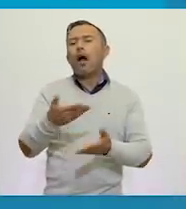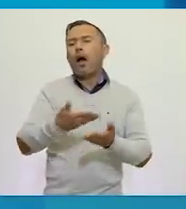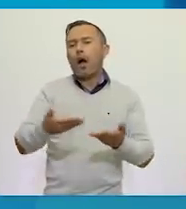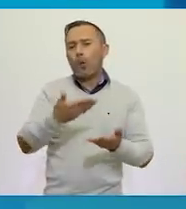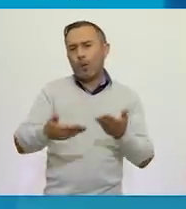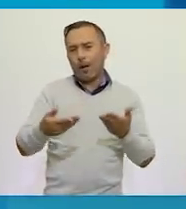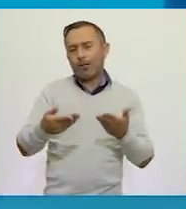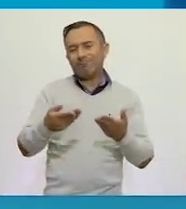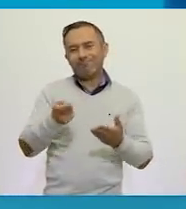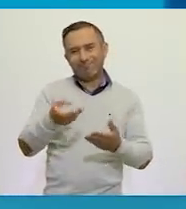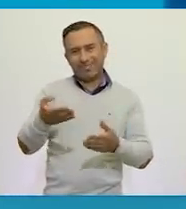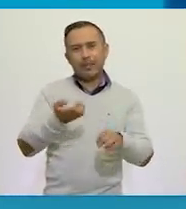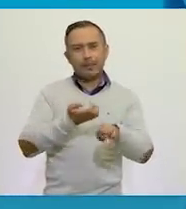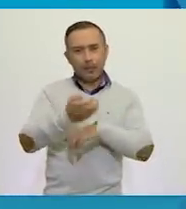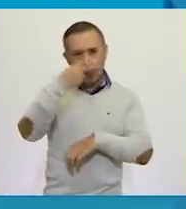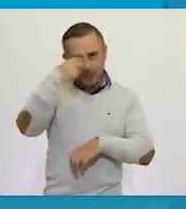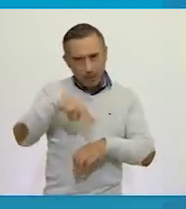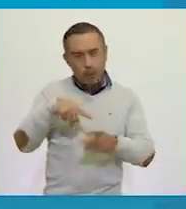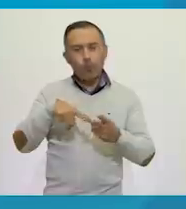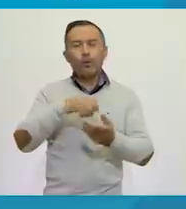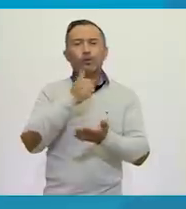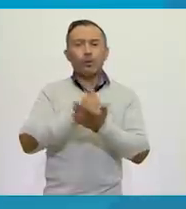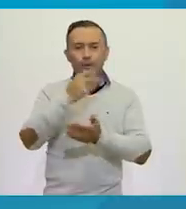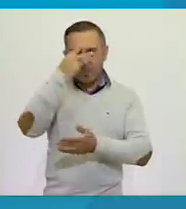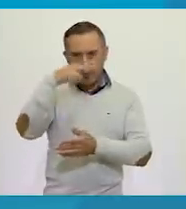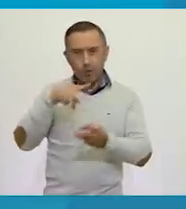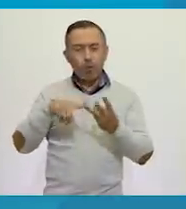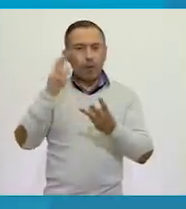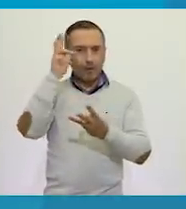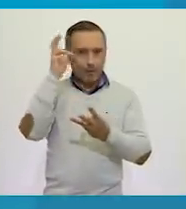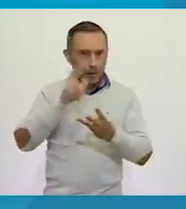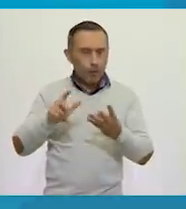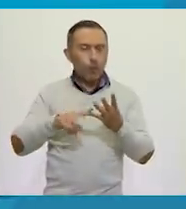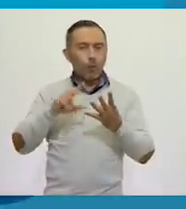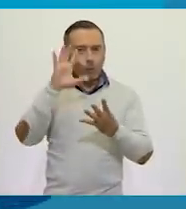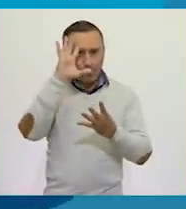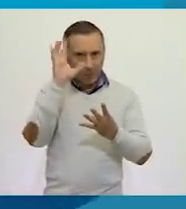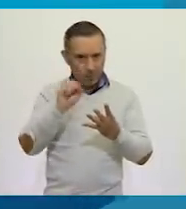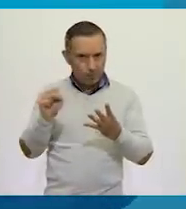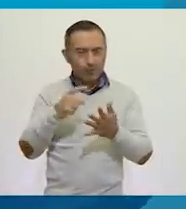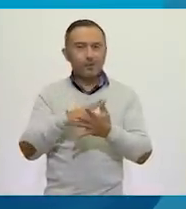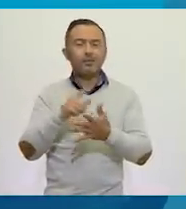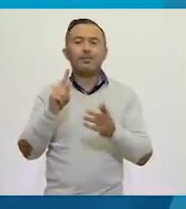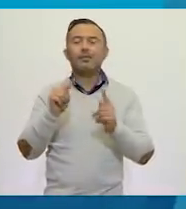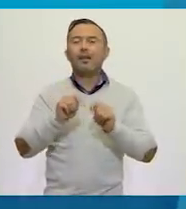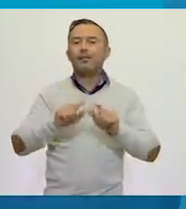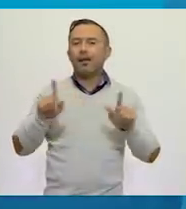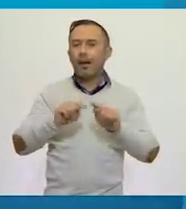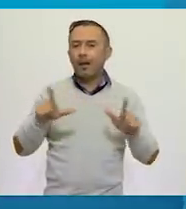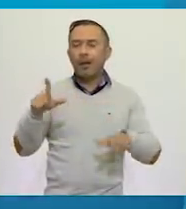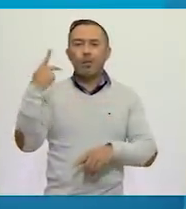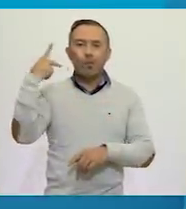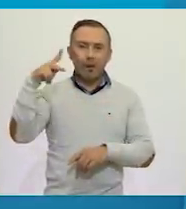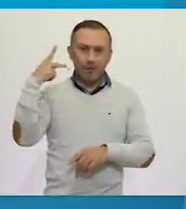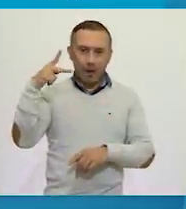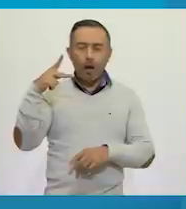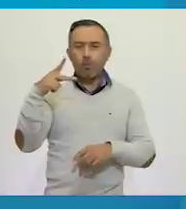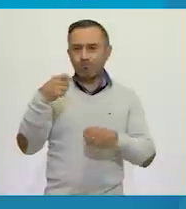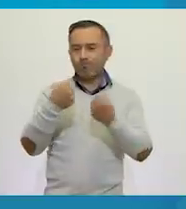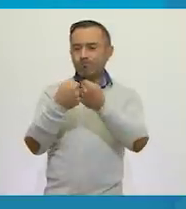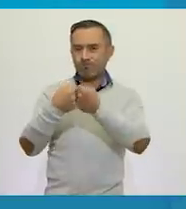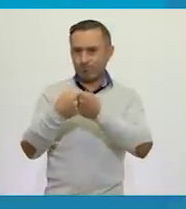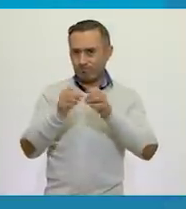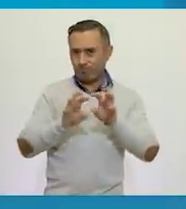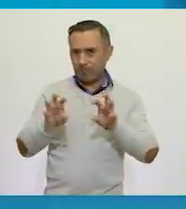como Estado de México, Ciudad de México, Hidalgo, Morelos, Tlaxcala, Puebla y otros estados